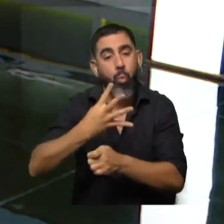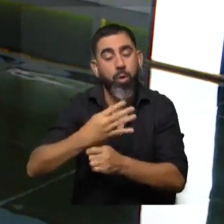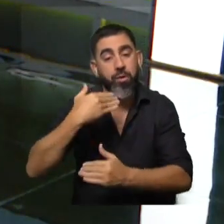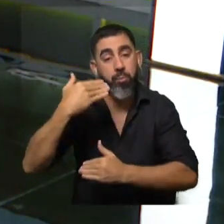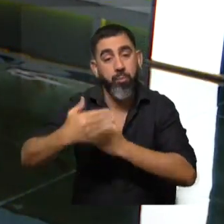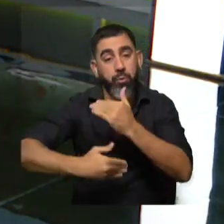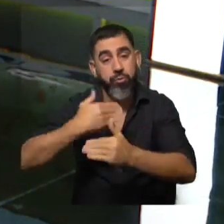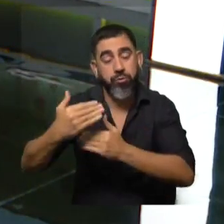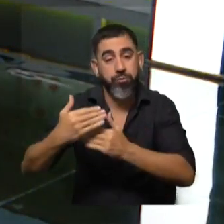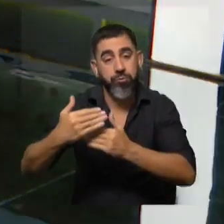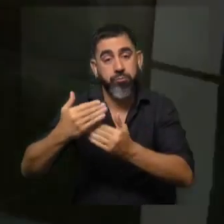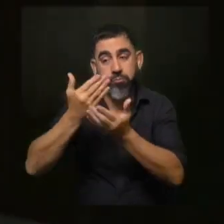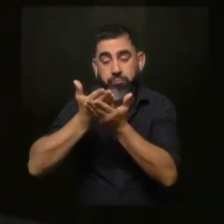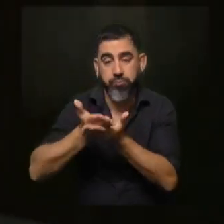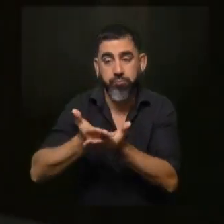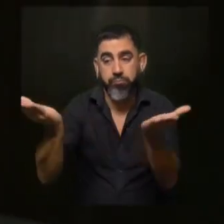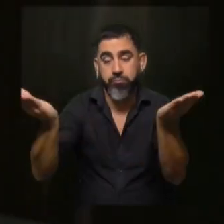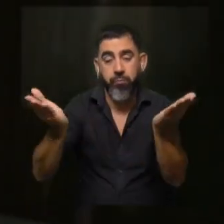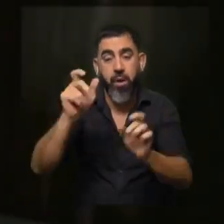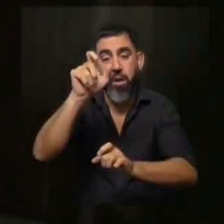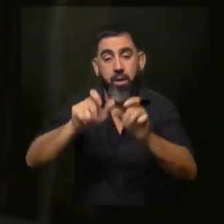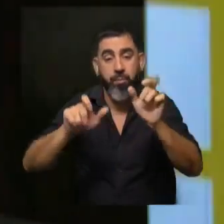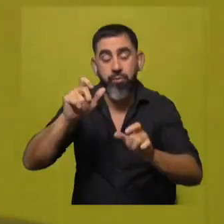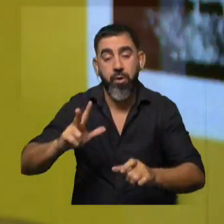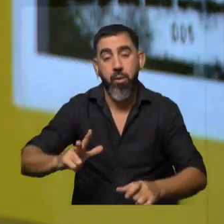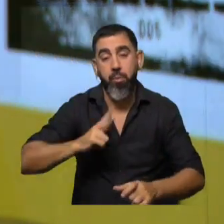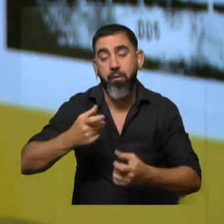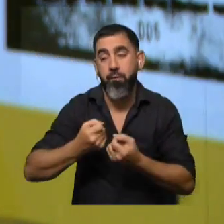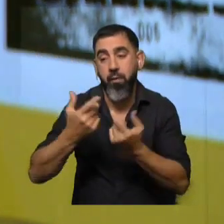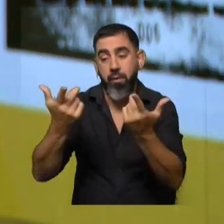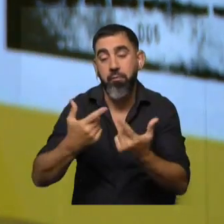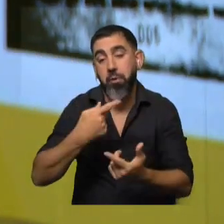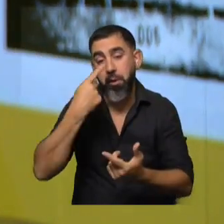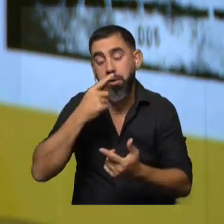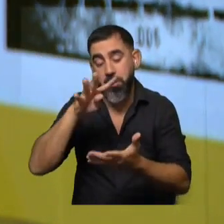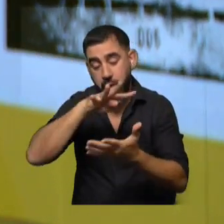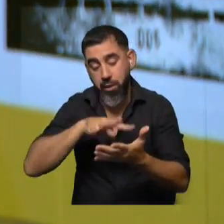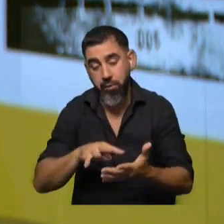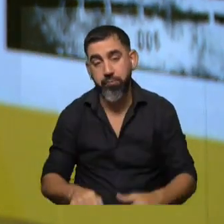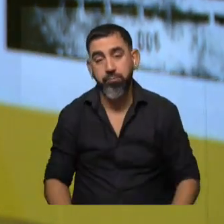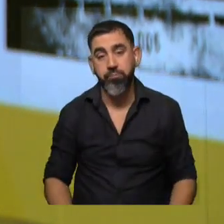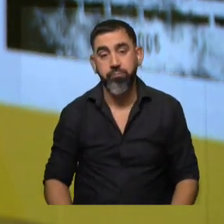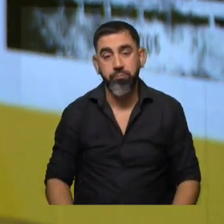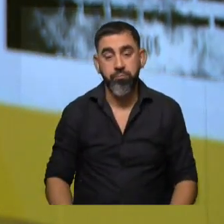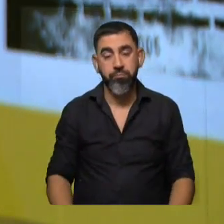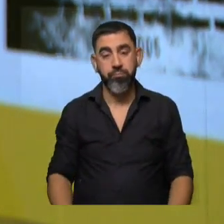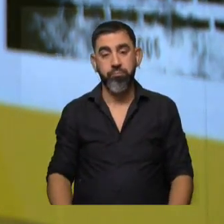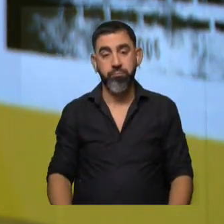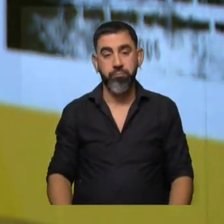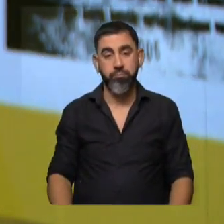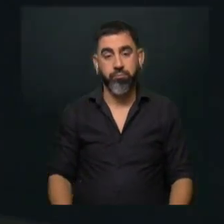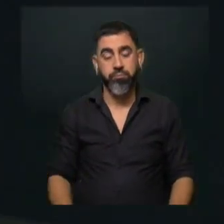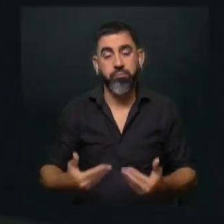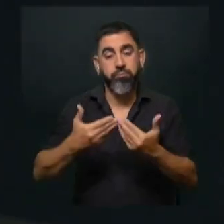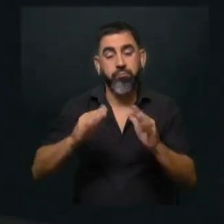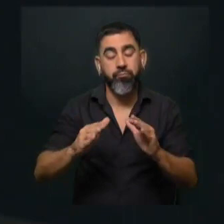proceso, que es ponerlo a disposición de las personas particulares que quieran hacer consultas, y es lo que motiva tu visita, la reciente